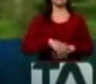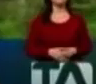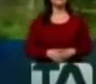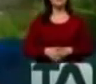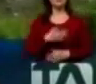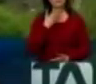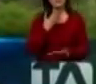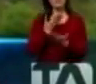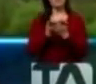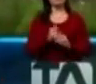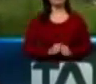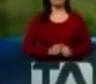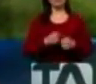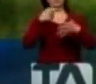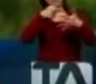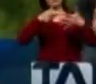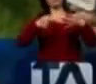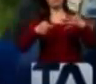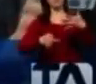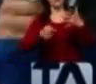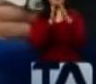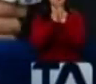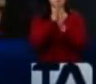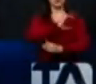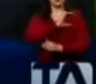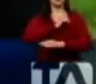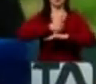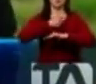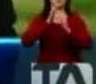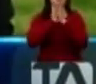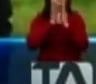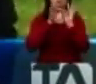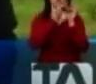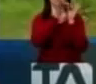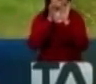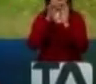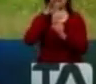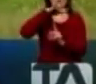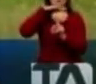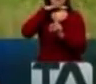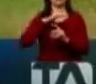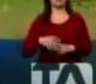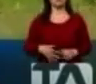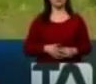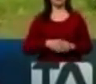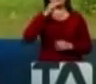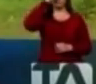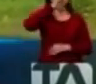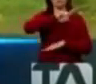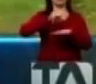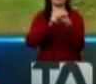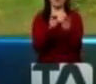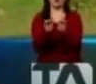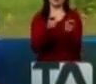Muchas gracias. Bueno, estos son los pedidos de la comunidad para el municipio, que por favor dé un mantenimiento a este parque y que la Policía Nacional